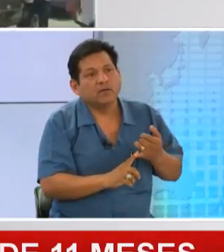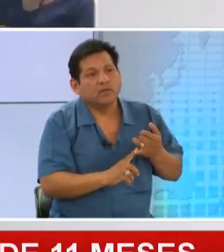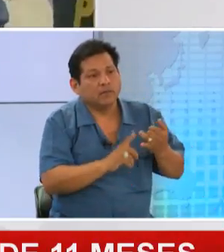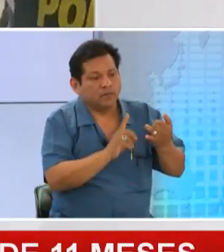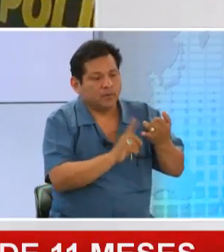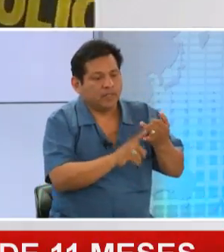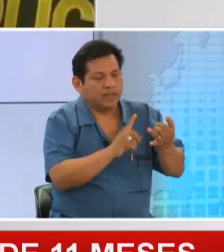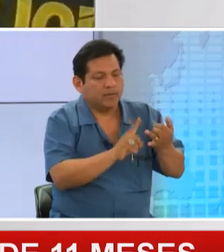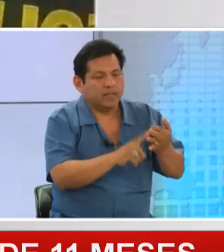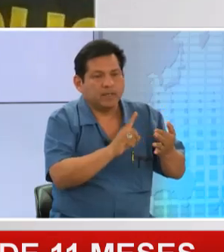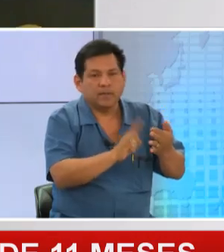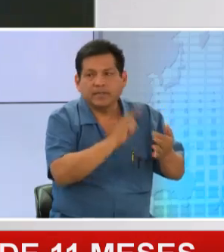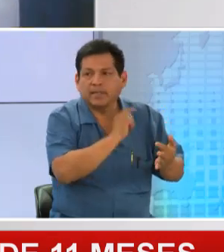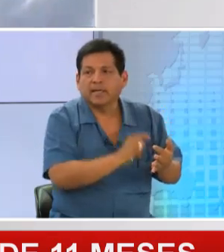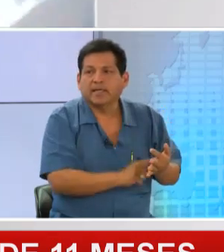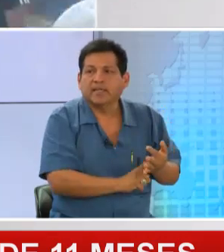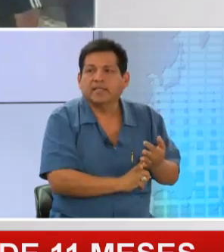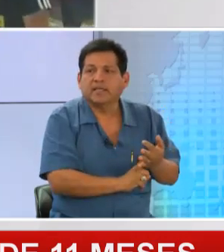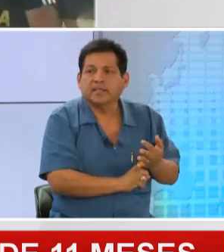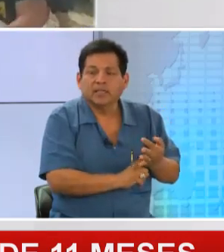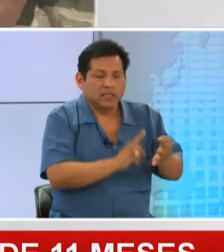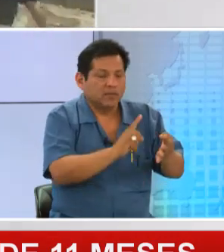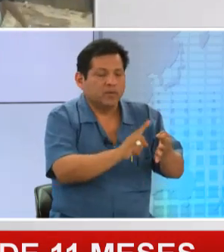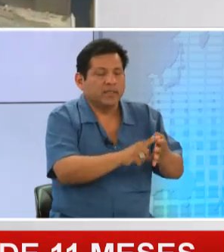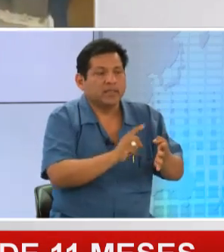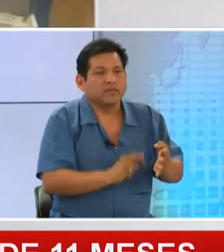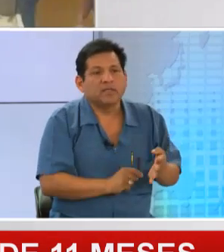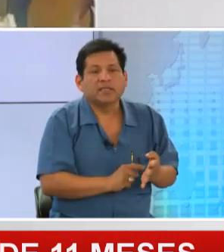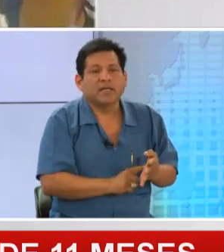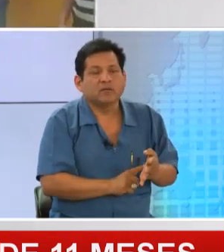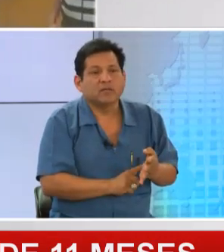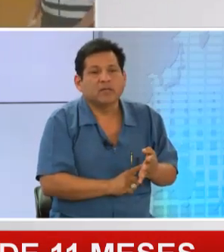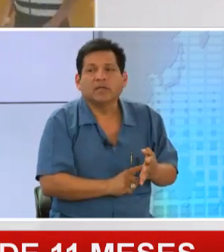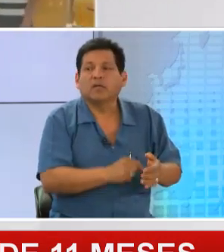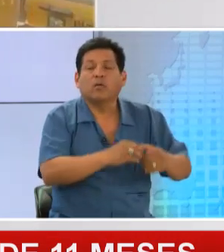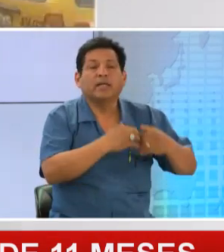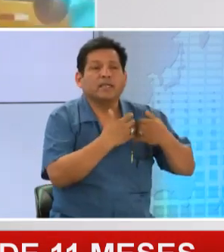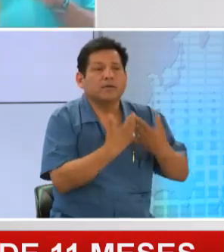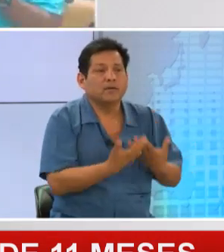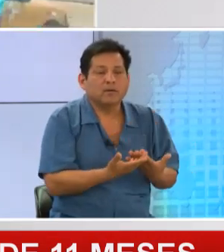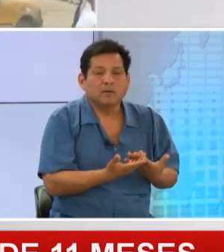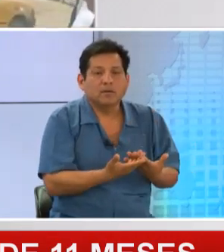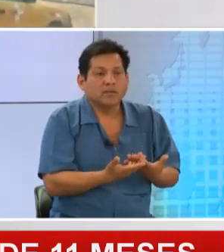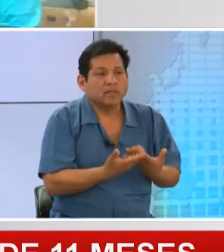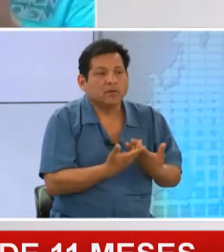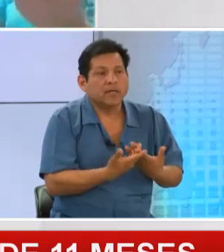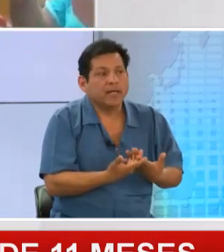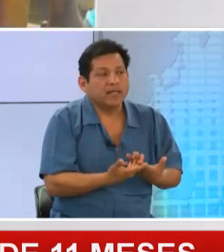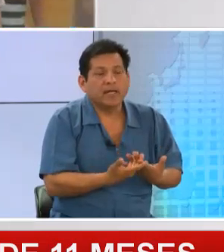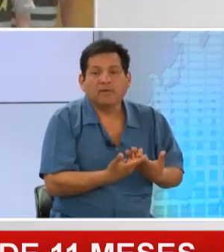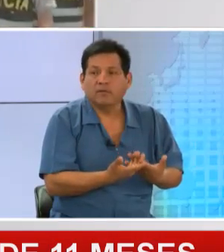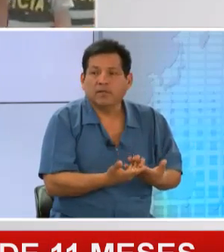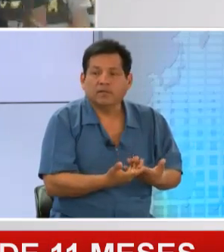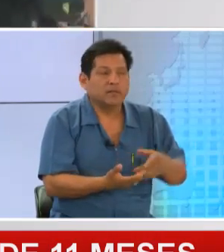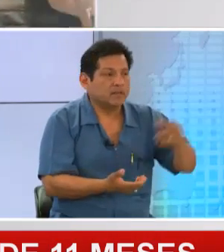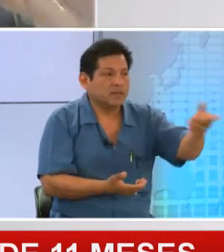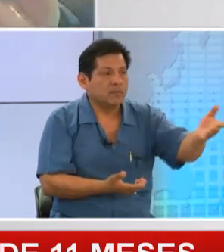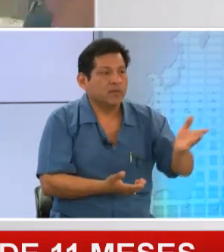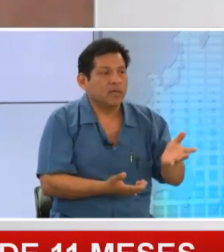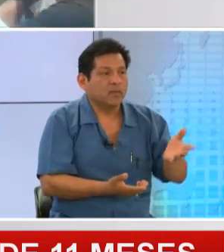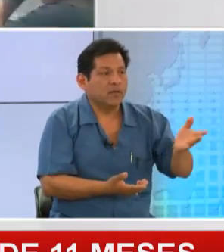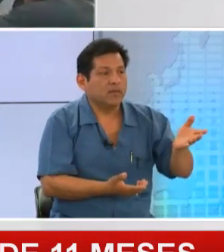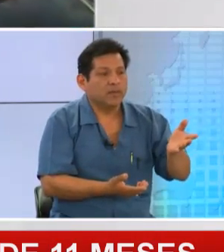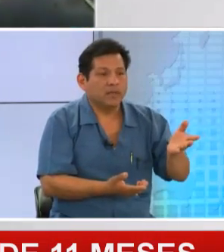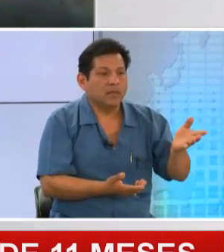estas conductas por estas características y por estas acciones que le ha sucedido, que no ha sabido ser tolerante a las frustraciones.